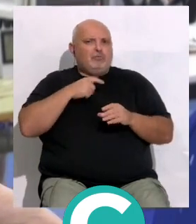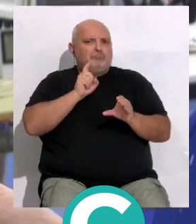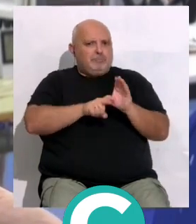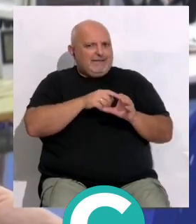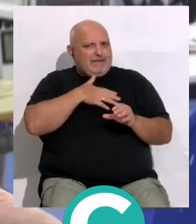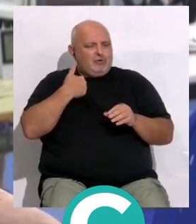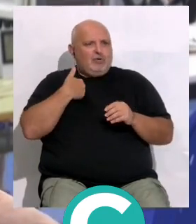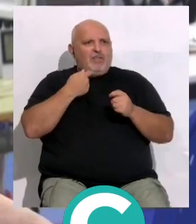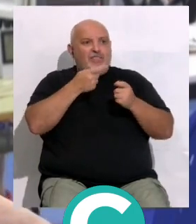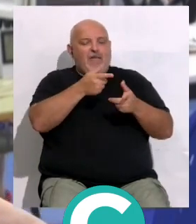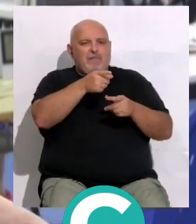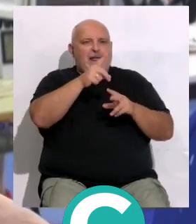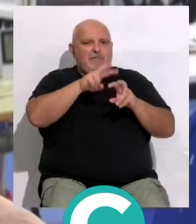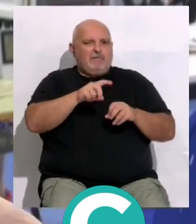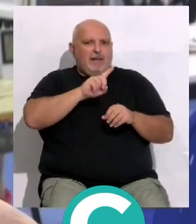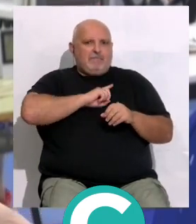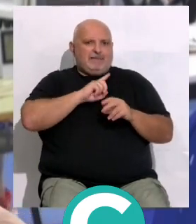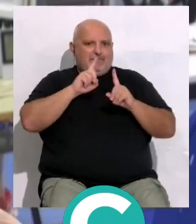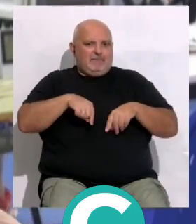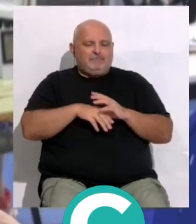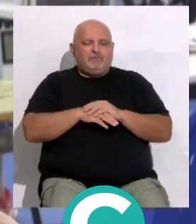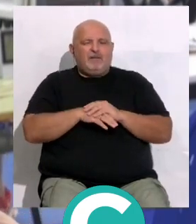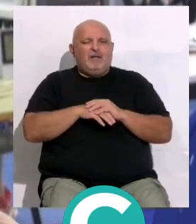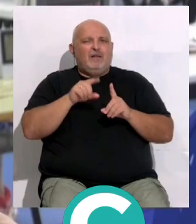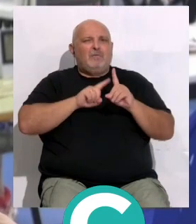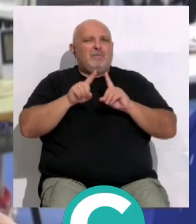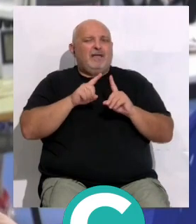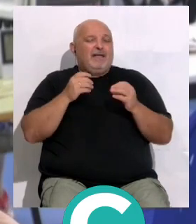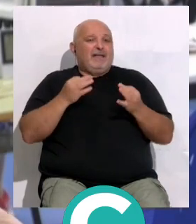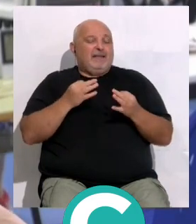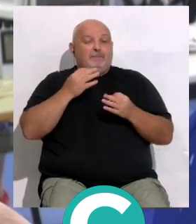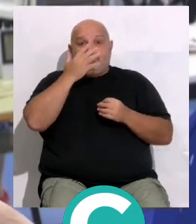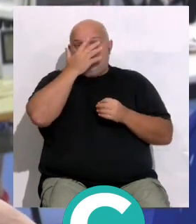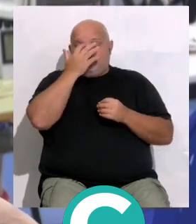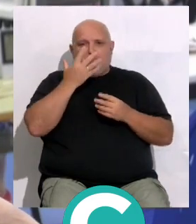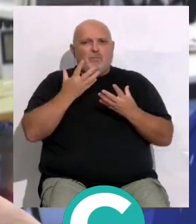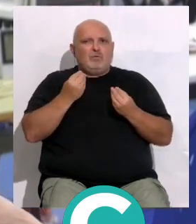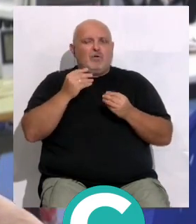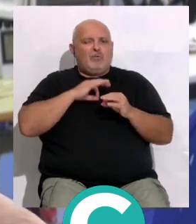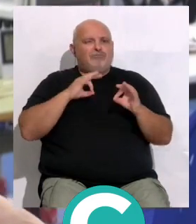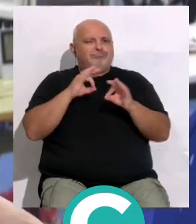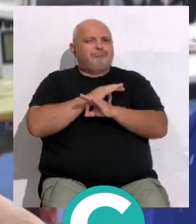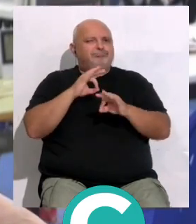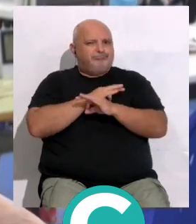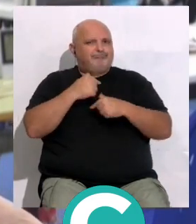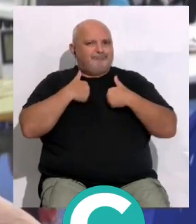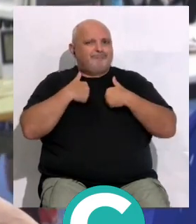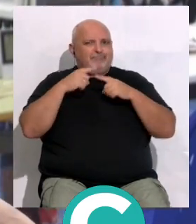aquí, para ayudar a la investigación. Pues uno de los problemas era que tenía mucha confusión con